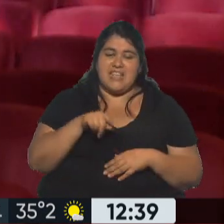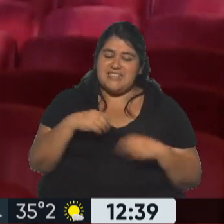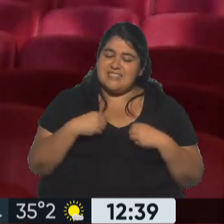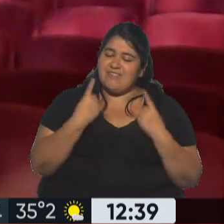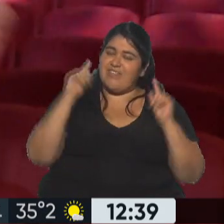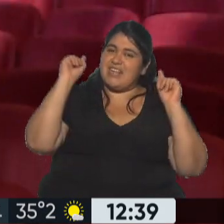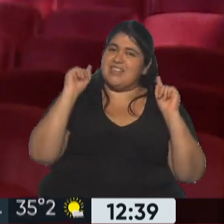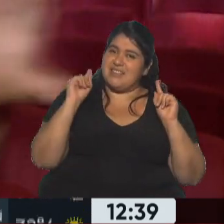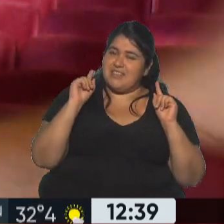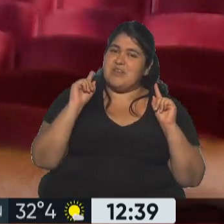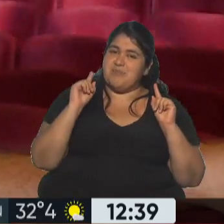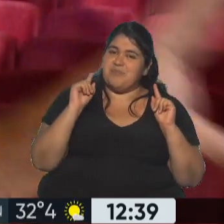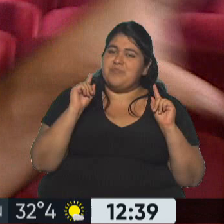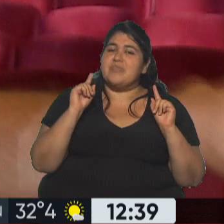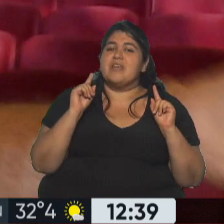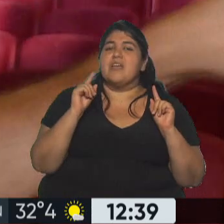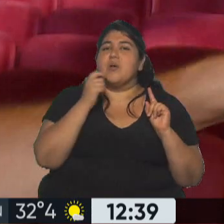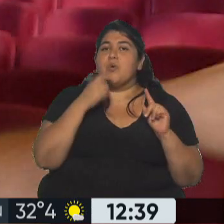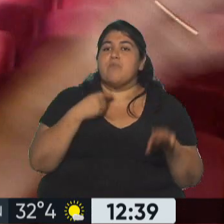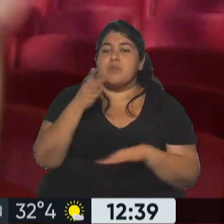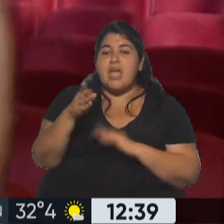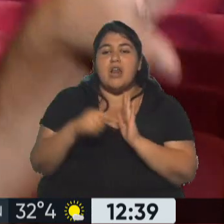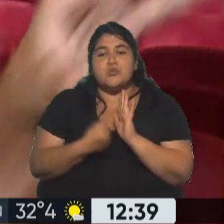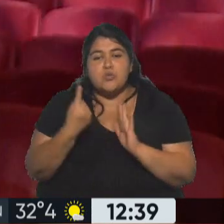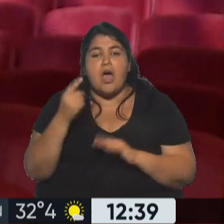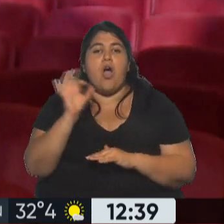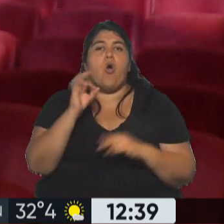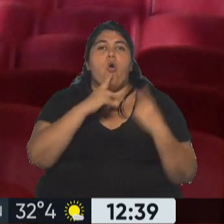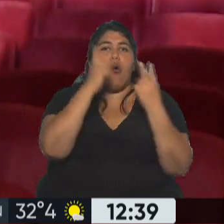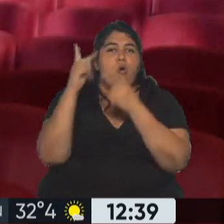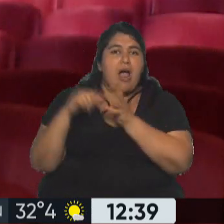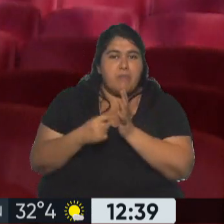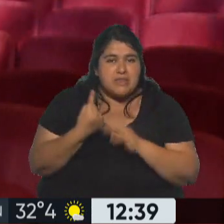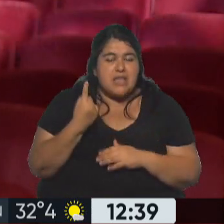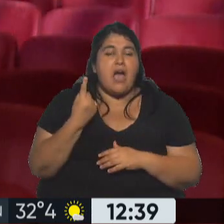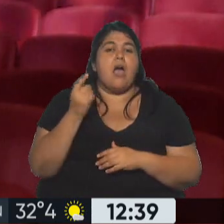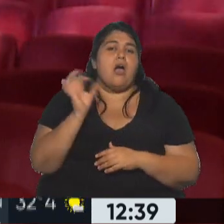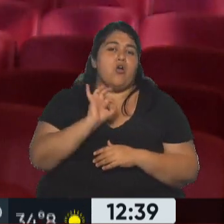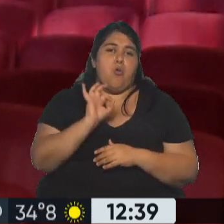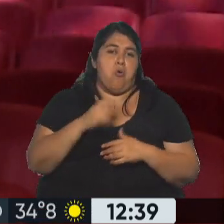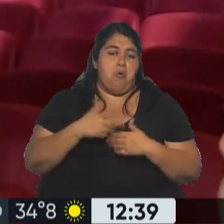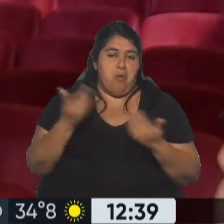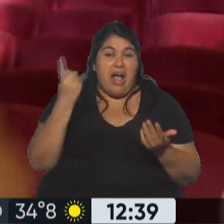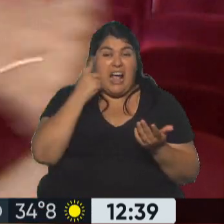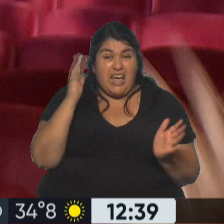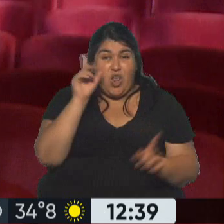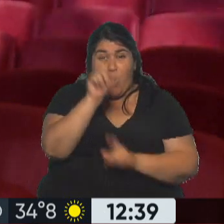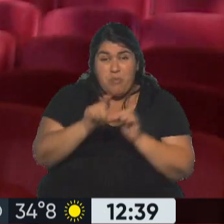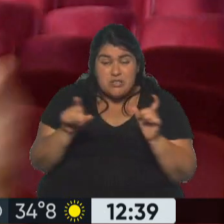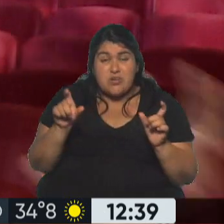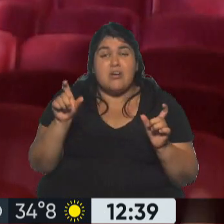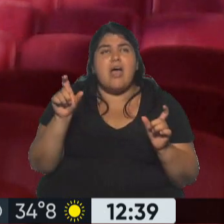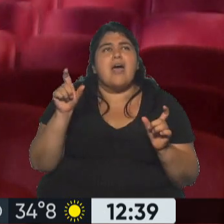distinto a justamente a ir a una ciudad de gira o en capital, donde, bueno, creo que la gente está dentro